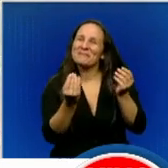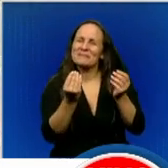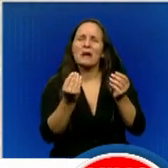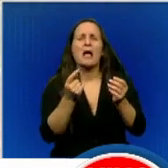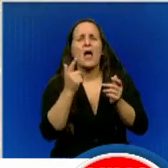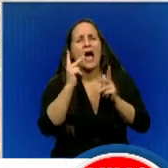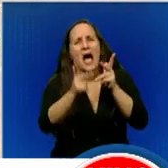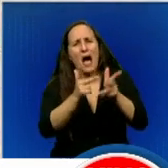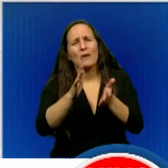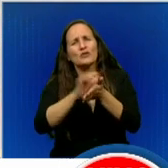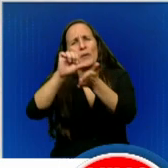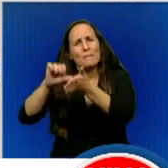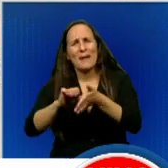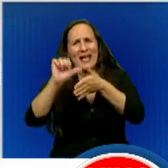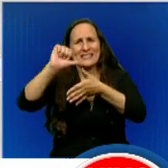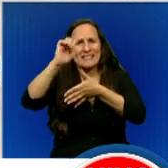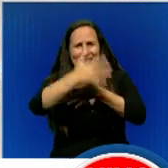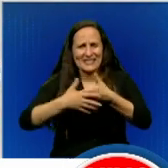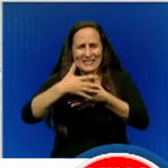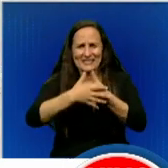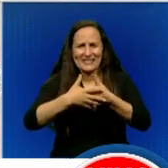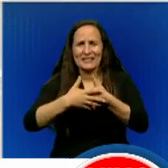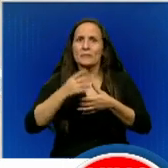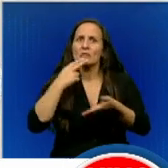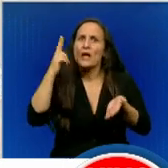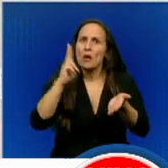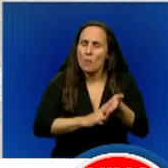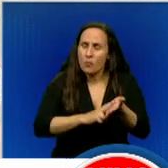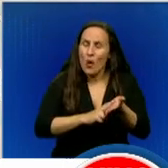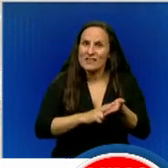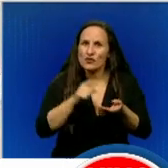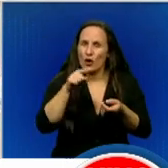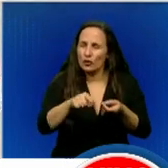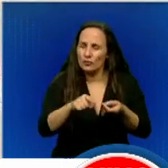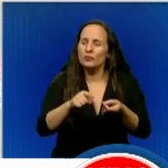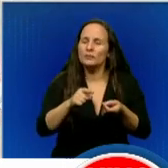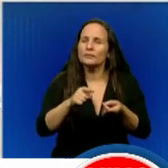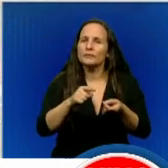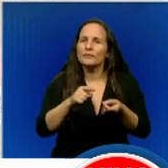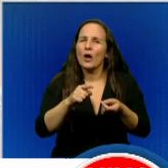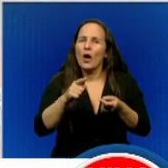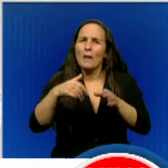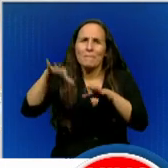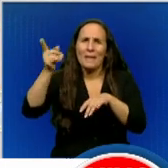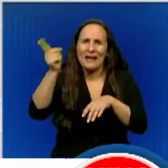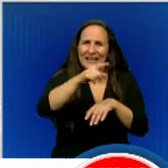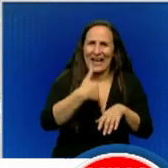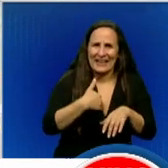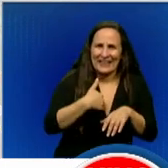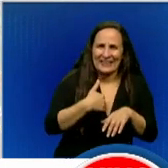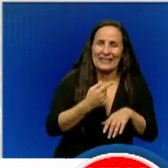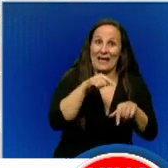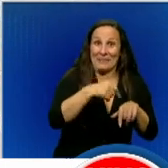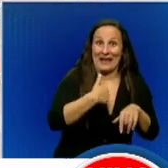donde el peso del impuesto a la renta corporativa supera a los ratios de argentina 2,7 del pega y en